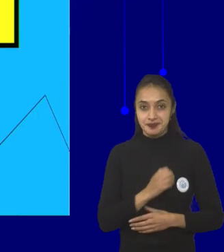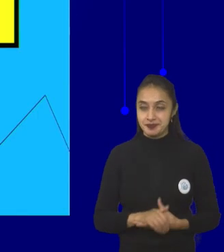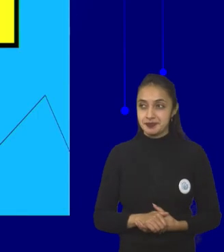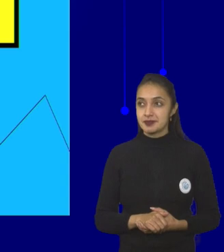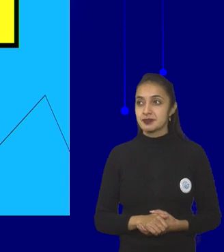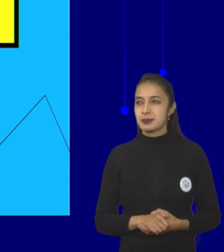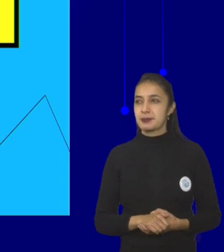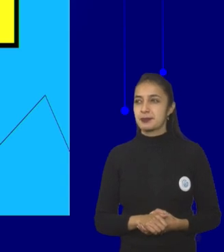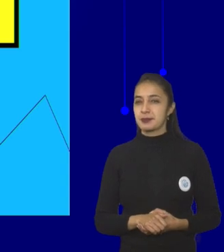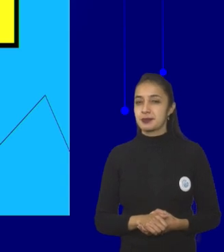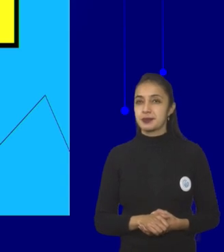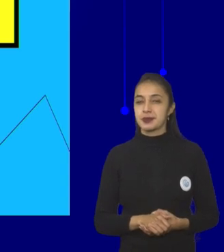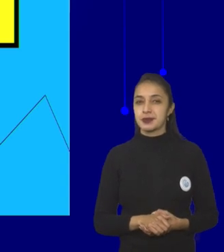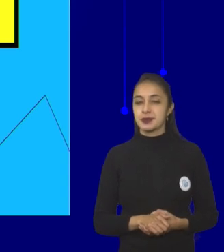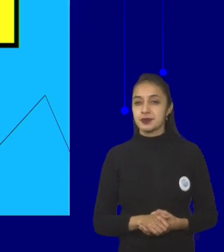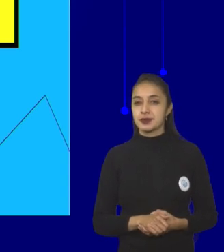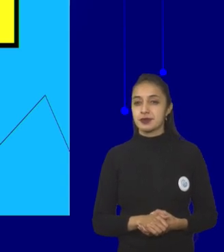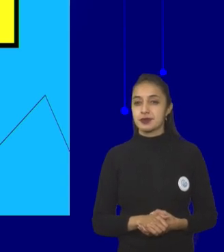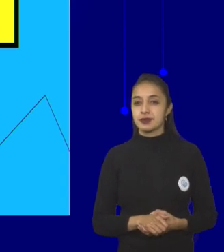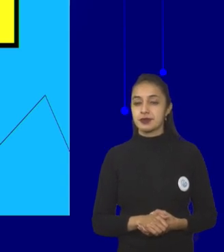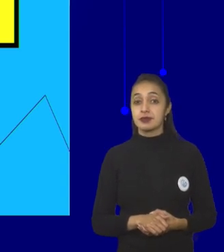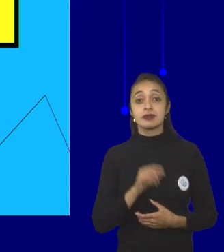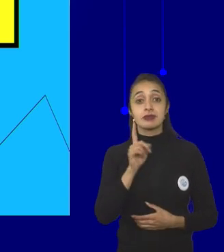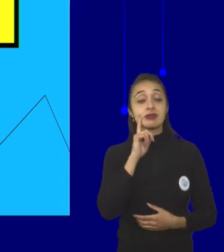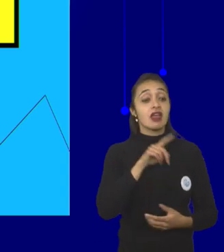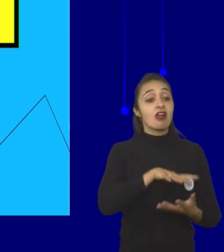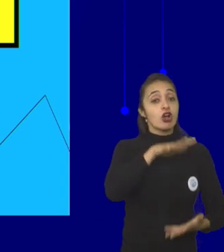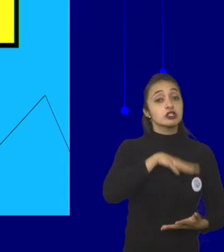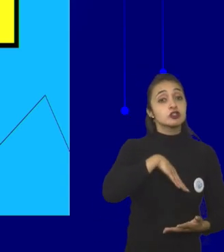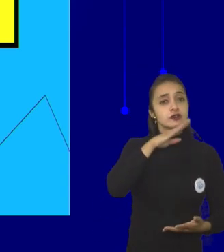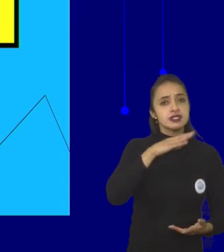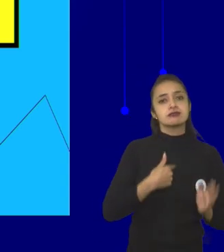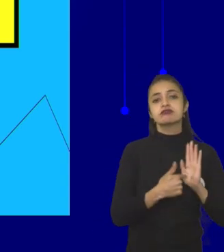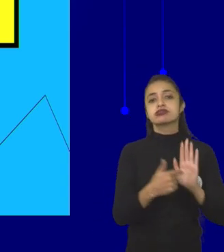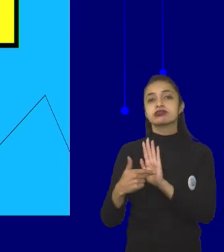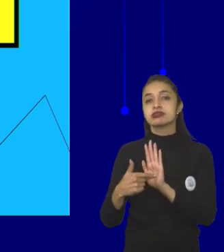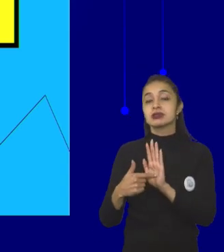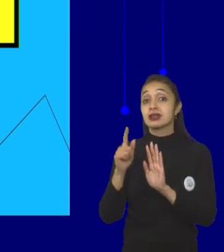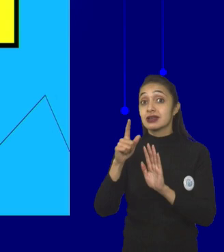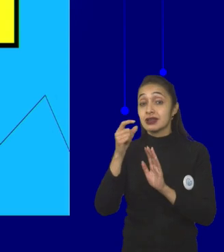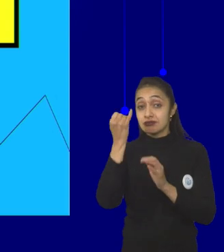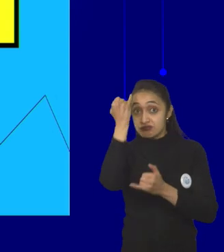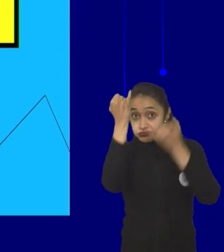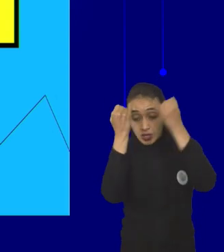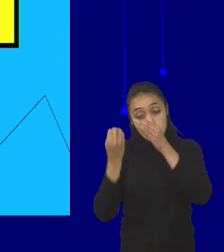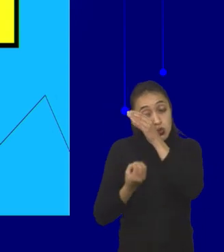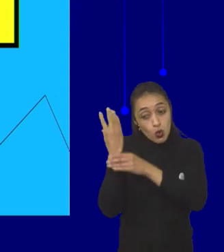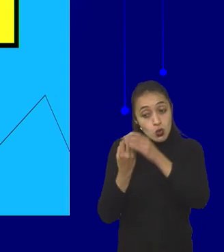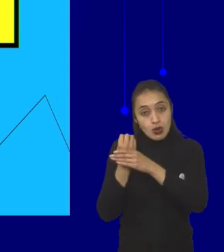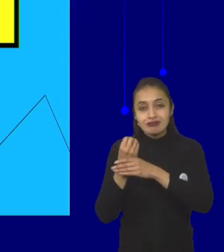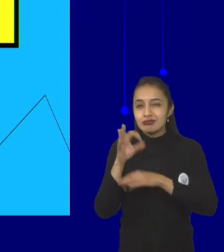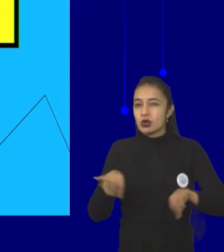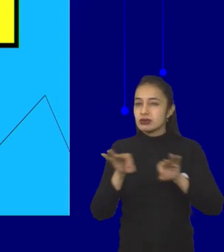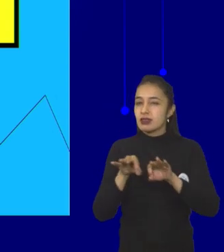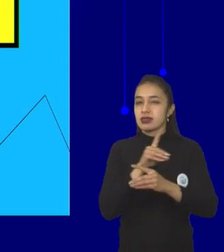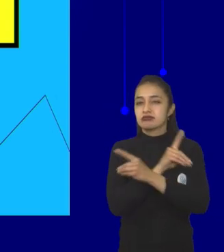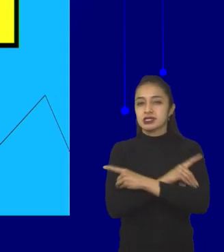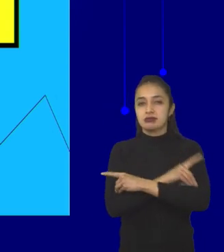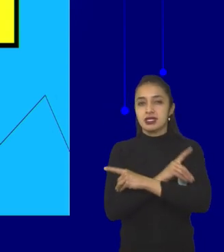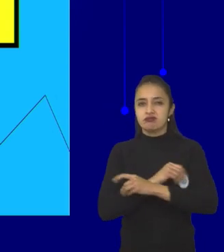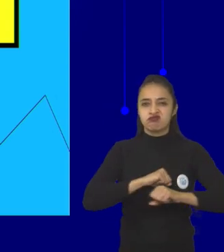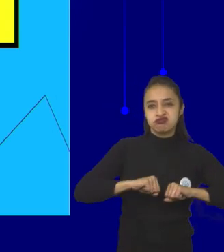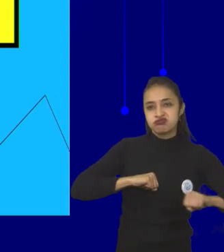La abundancia se manifiesta, la creatividad se motiva con disciplina. Lo manifiestan todos los